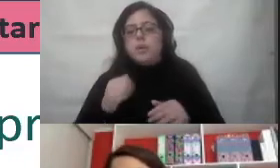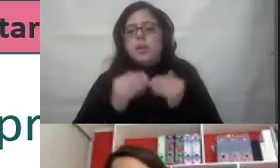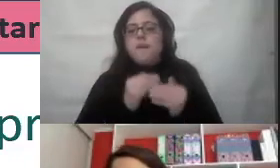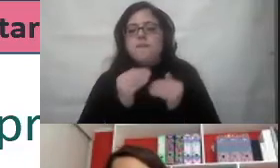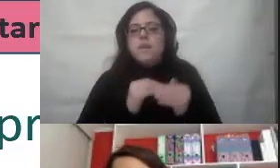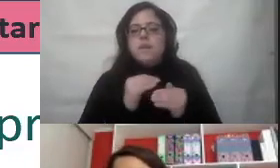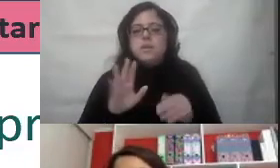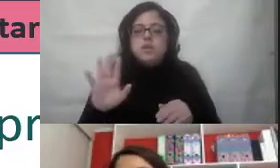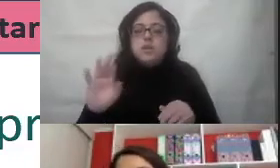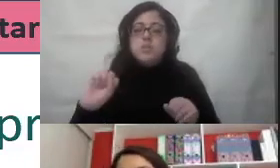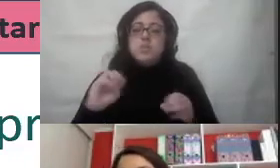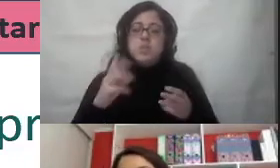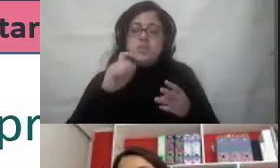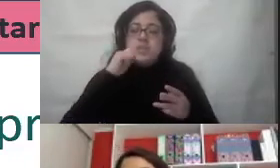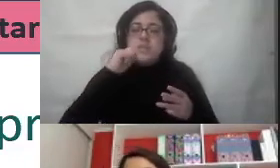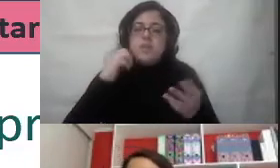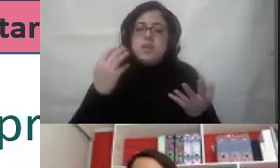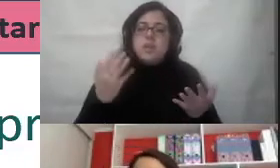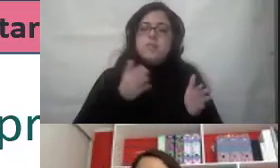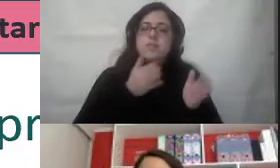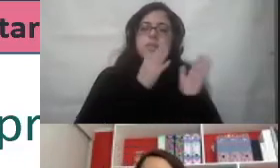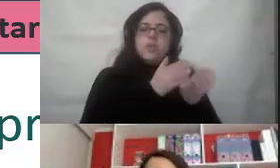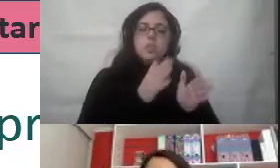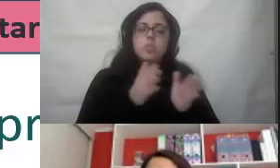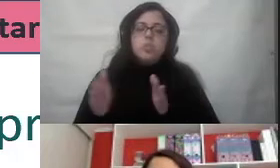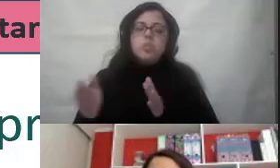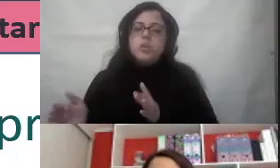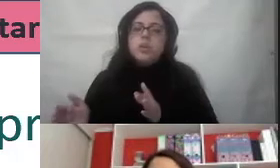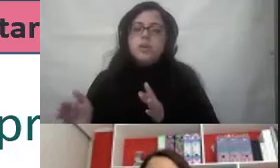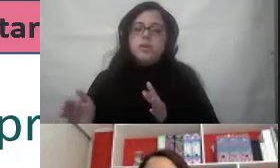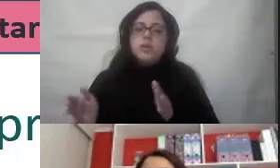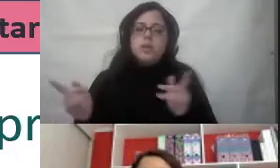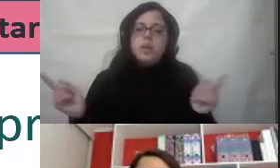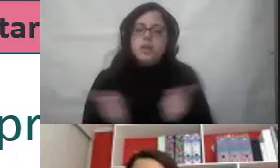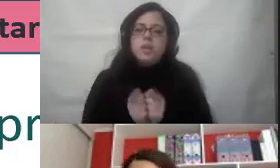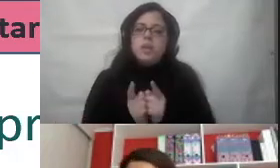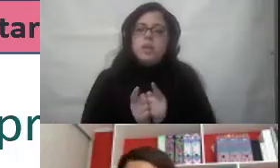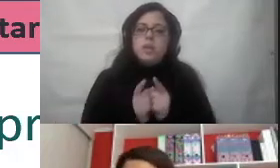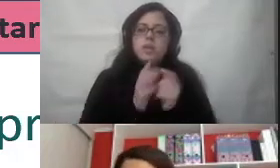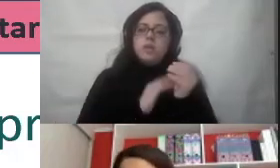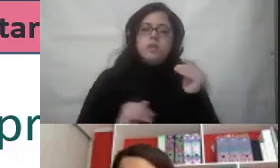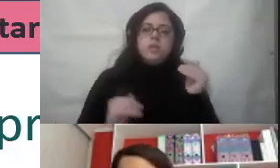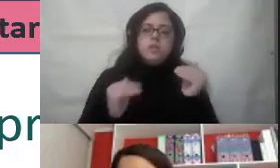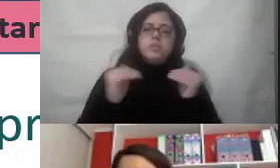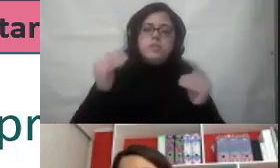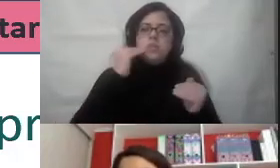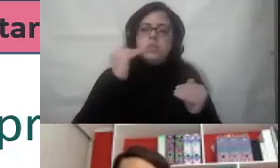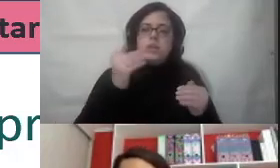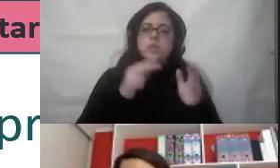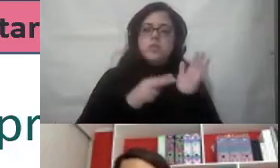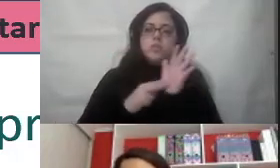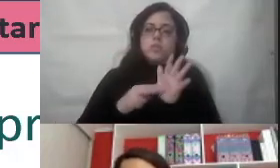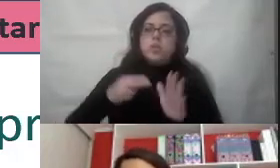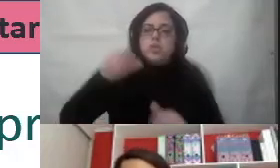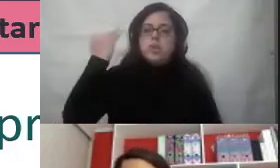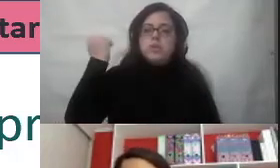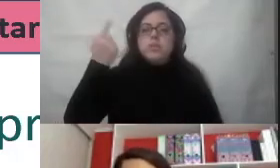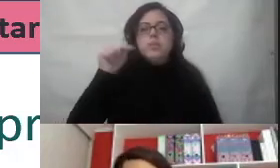y síntesis, podemos pedirle también, si se fijan, son casi las mismas actividades que se plantearon en el ejemplo anterior, pero vamos